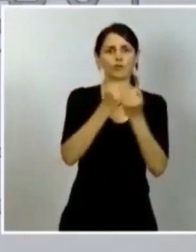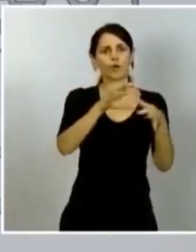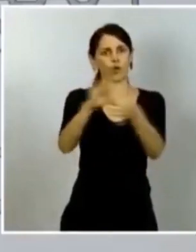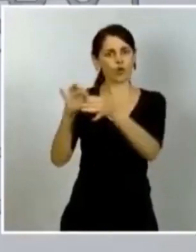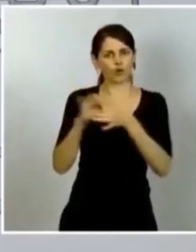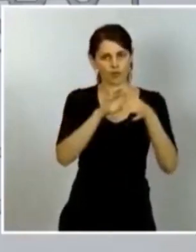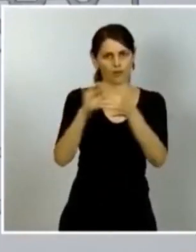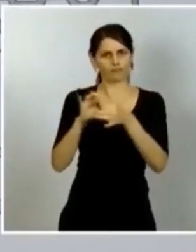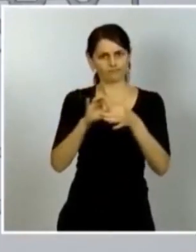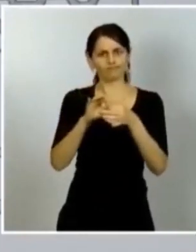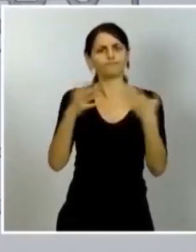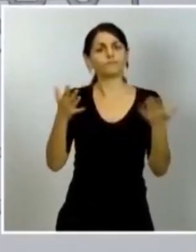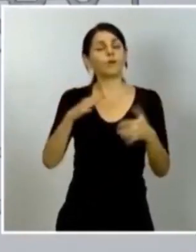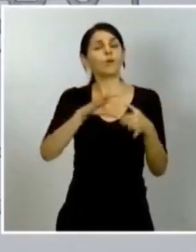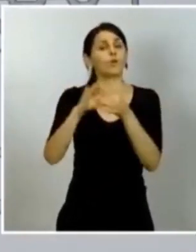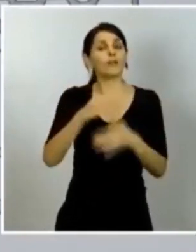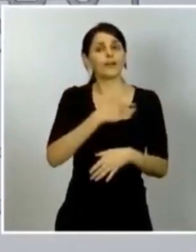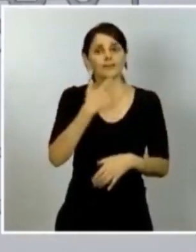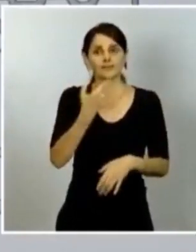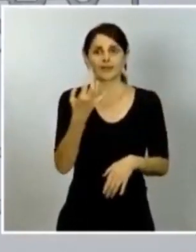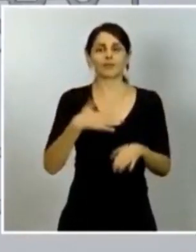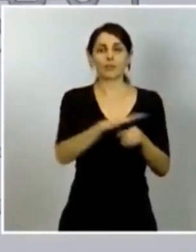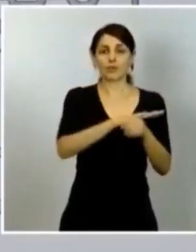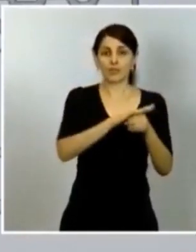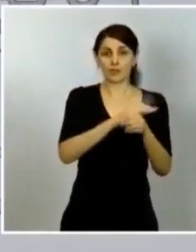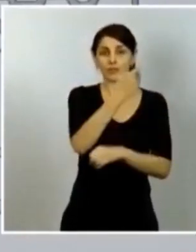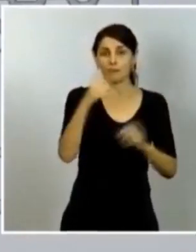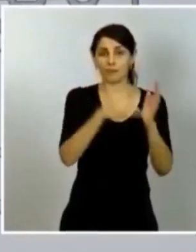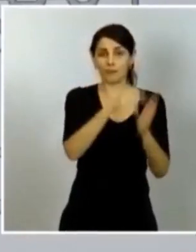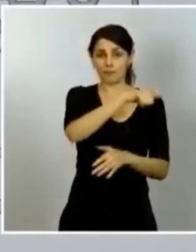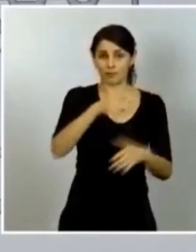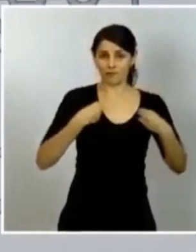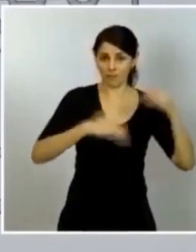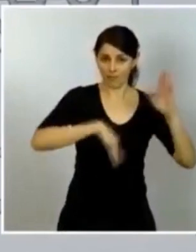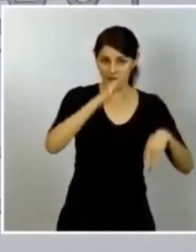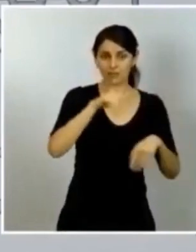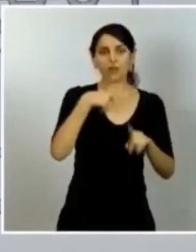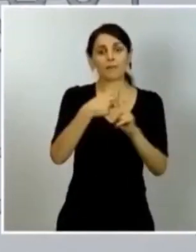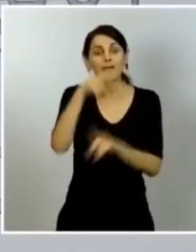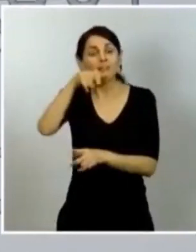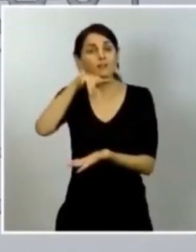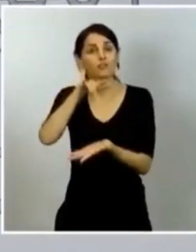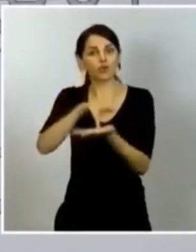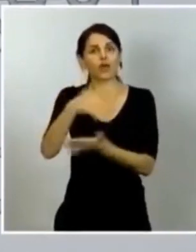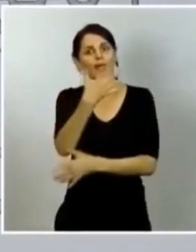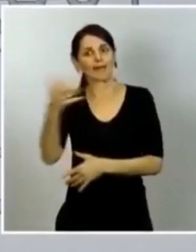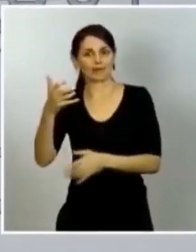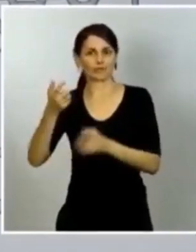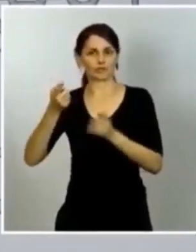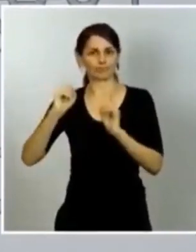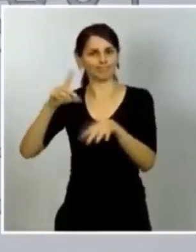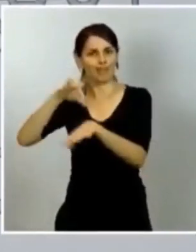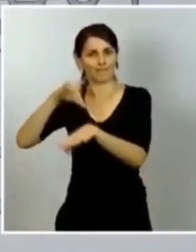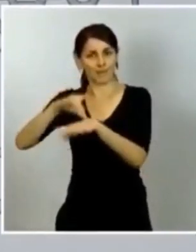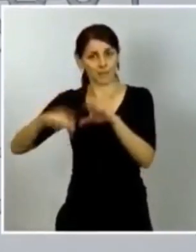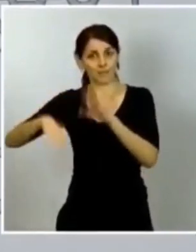con máis de 100.000 habitantes con unha incidencia acumulada de 500 casos por 100.000 habitantes nos últimos